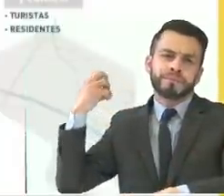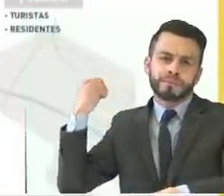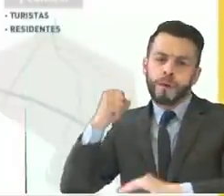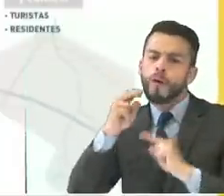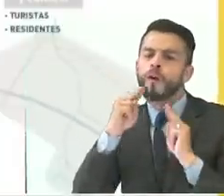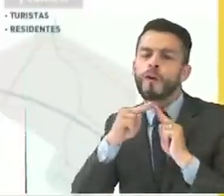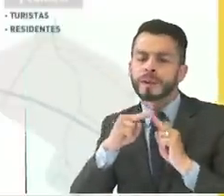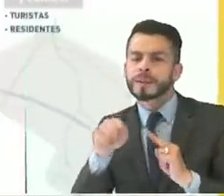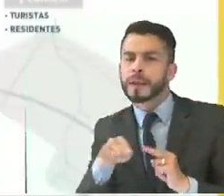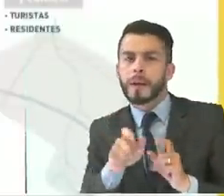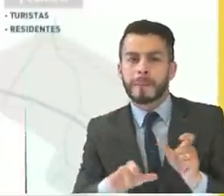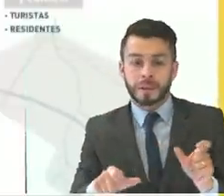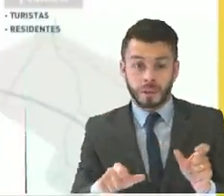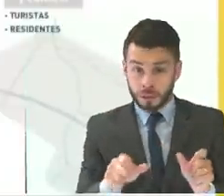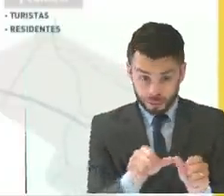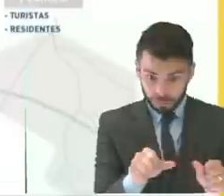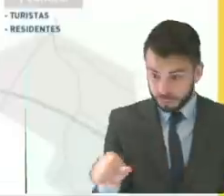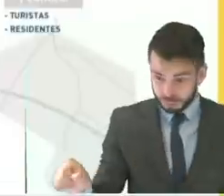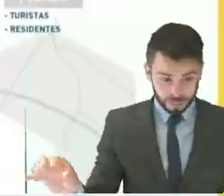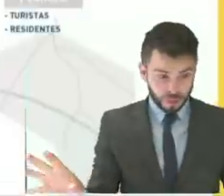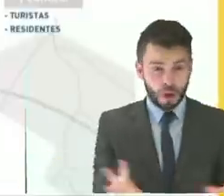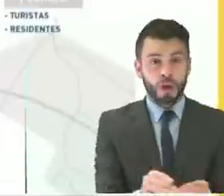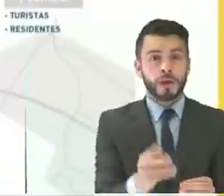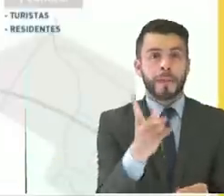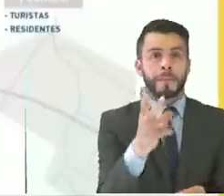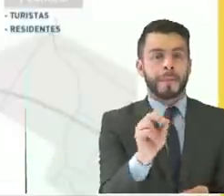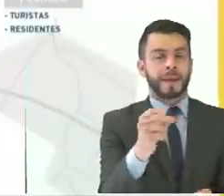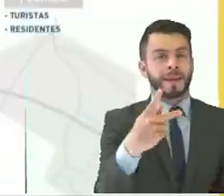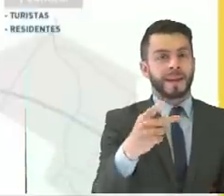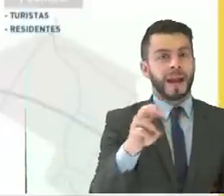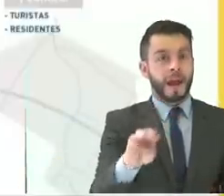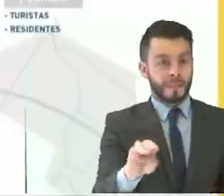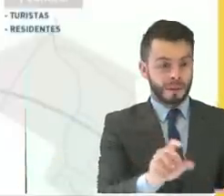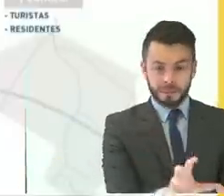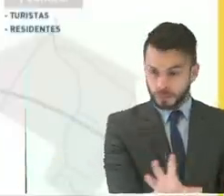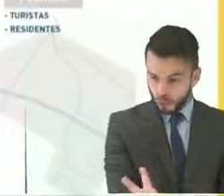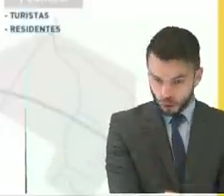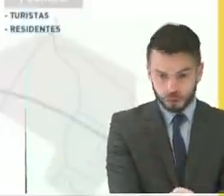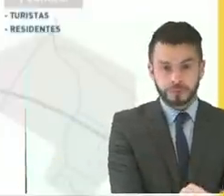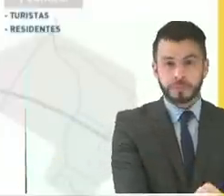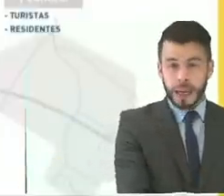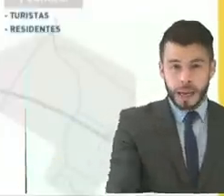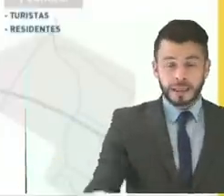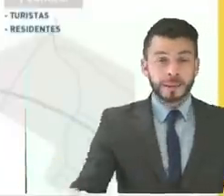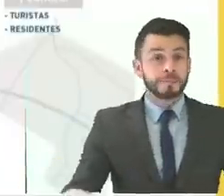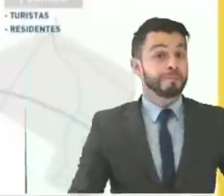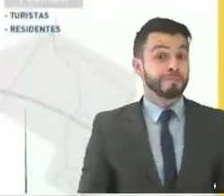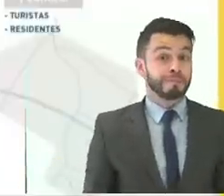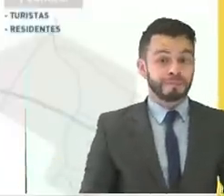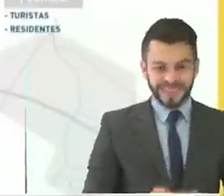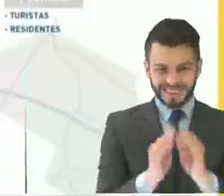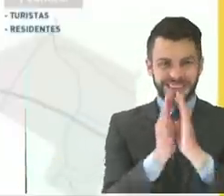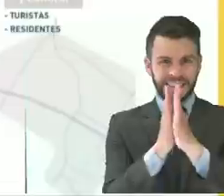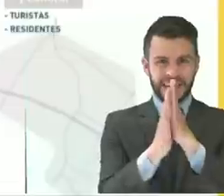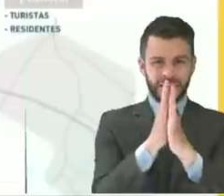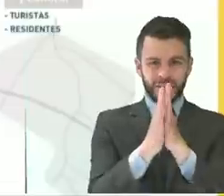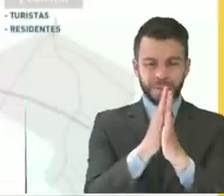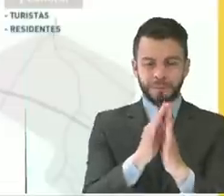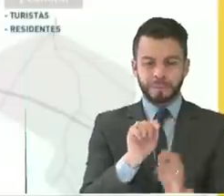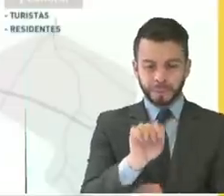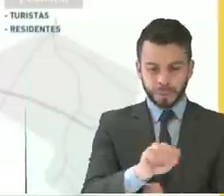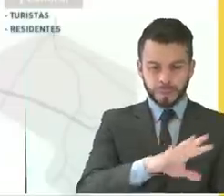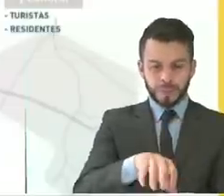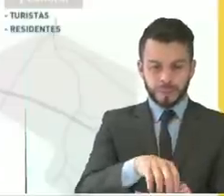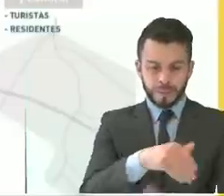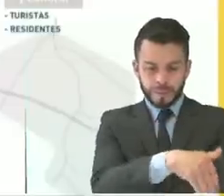largo de los 20 kilómetros que tiene. Entonces, es importante reconocer que hacia el centro histórico, la Séptima